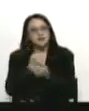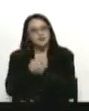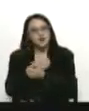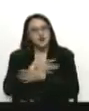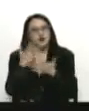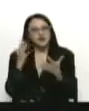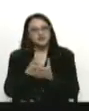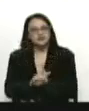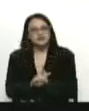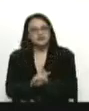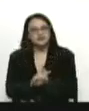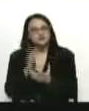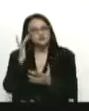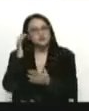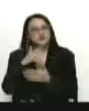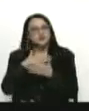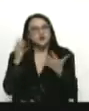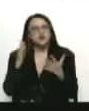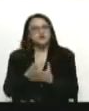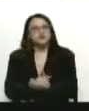grande, sueños en grande.